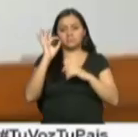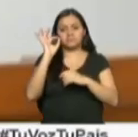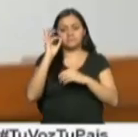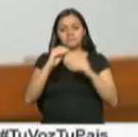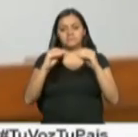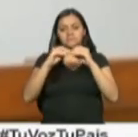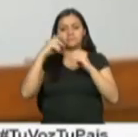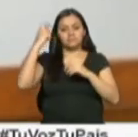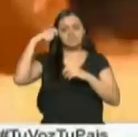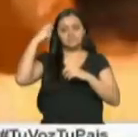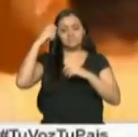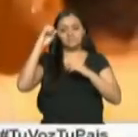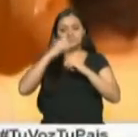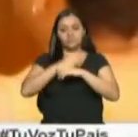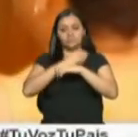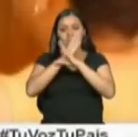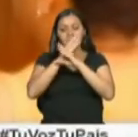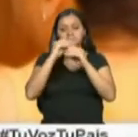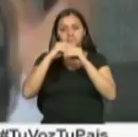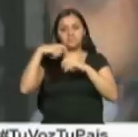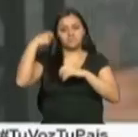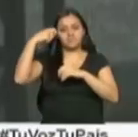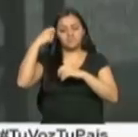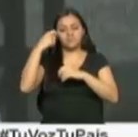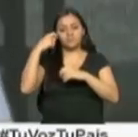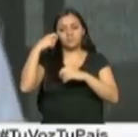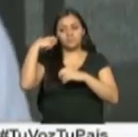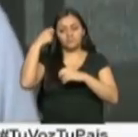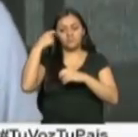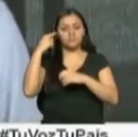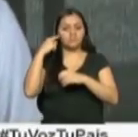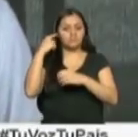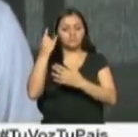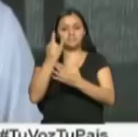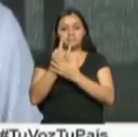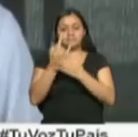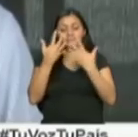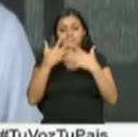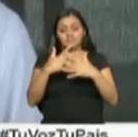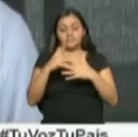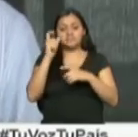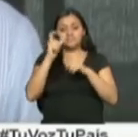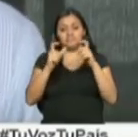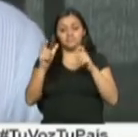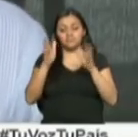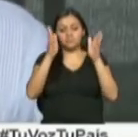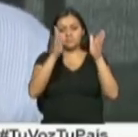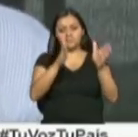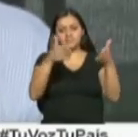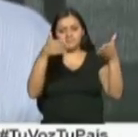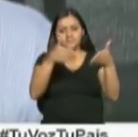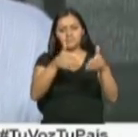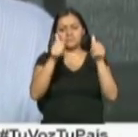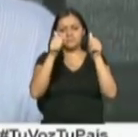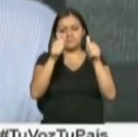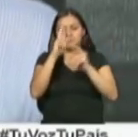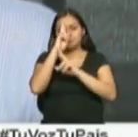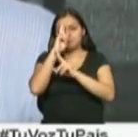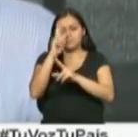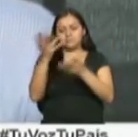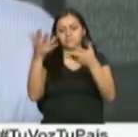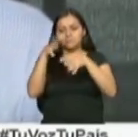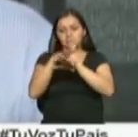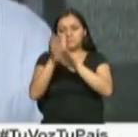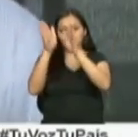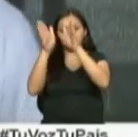para videoconferencia y grabación de audio y video. En estas infraestructuras, la víctima será atendida como debe ser, respetando su